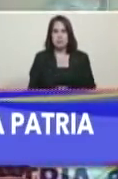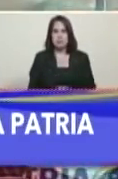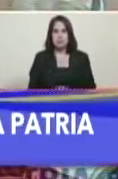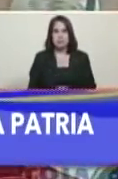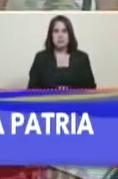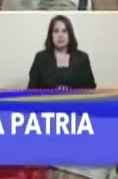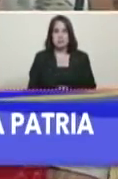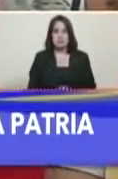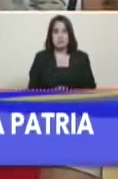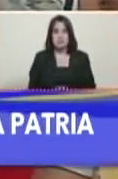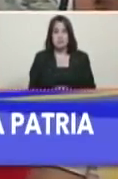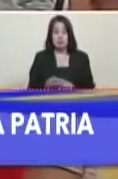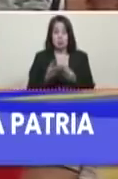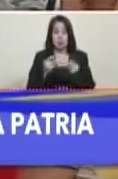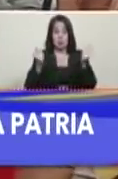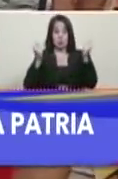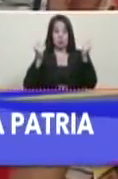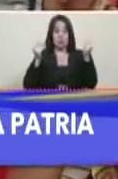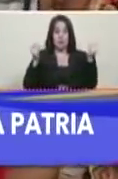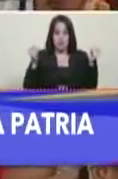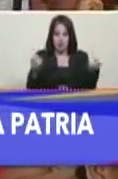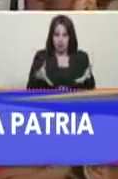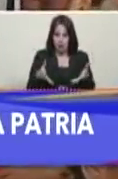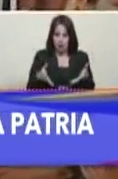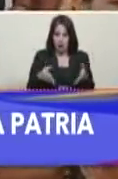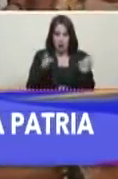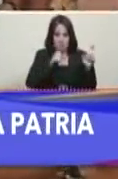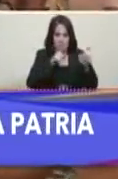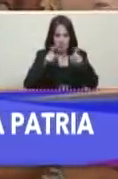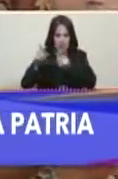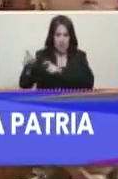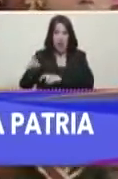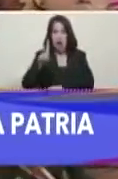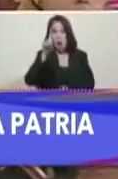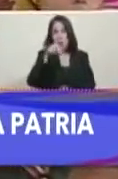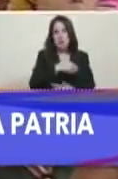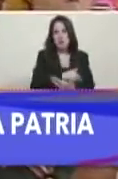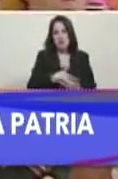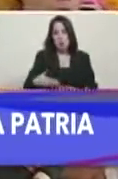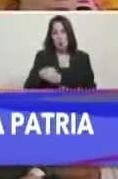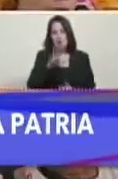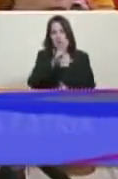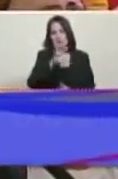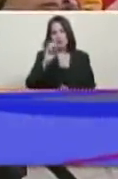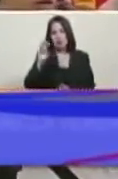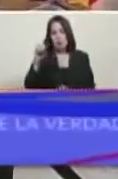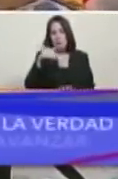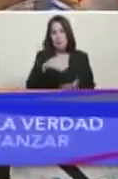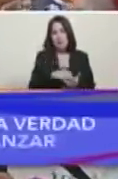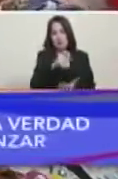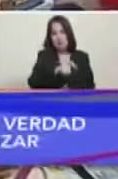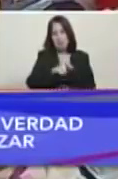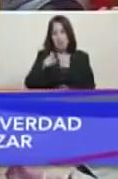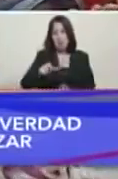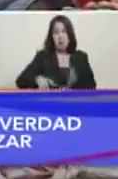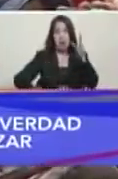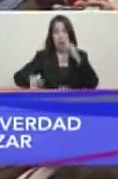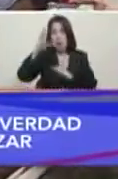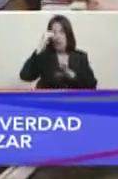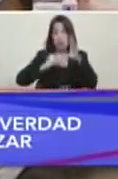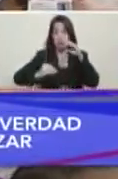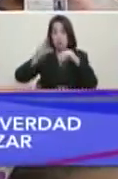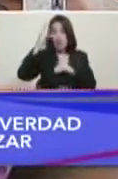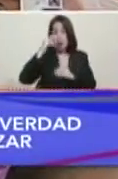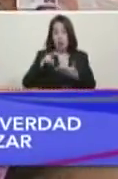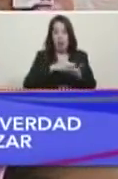Y hizo el milagro de alfabetizar en un año 1.500.000 compatriotas, muchos de